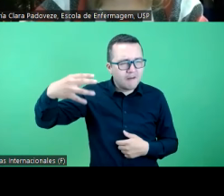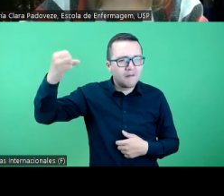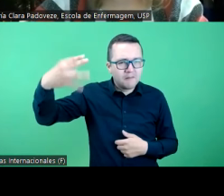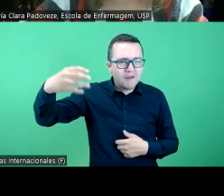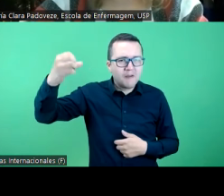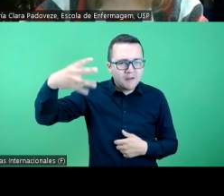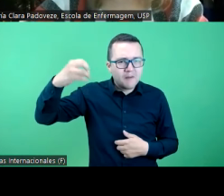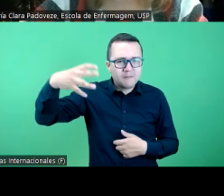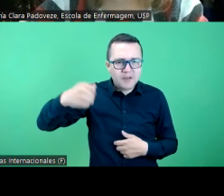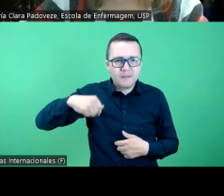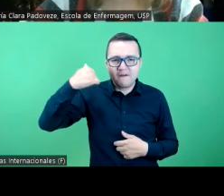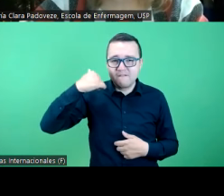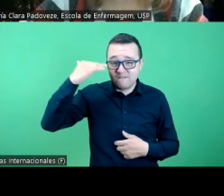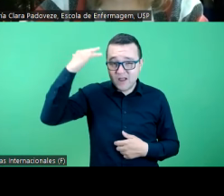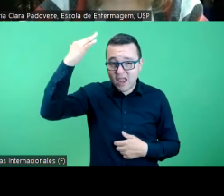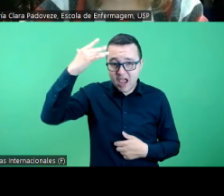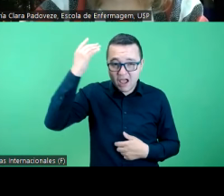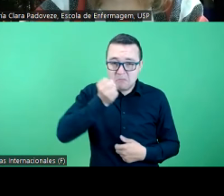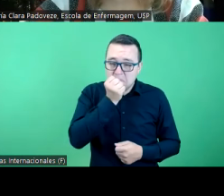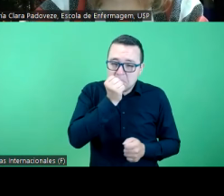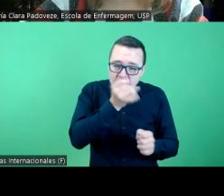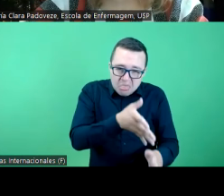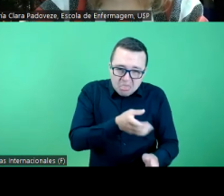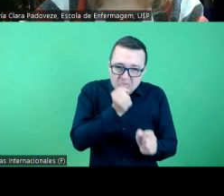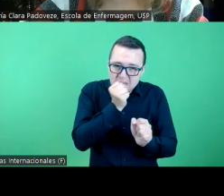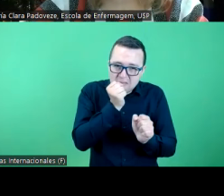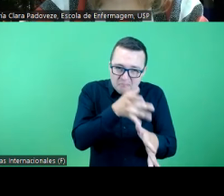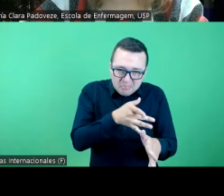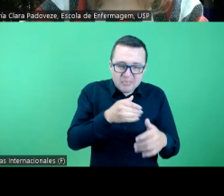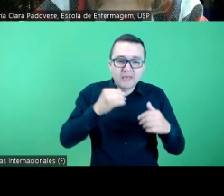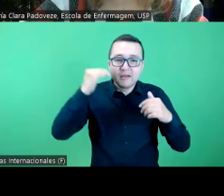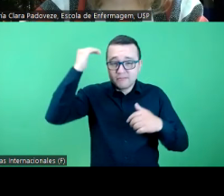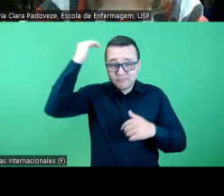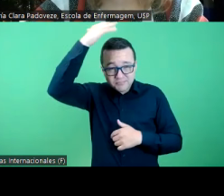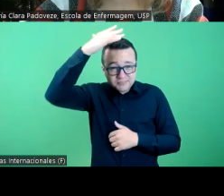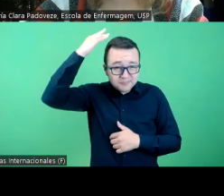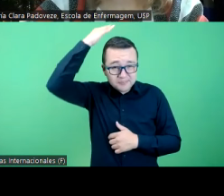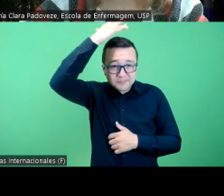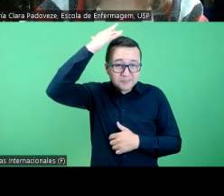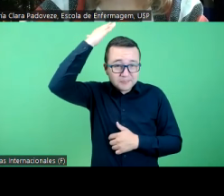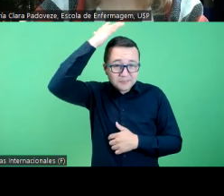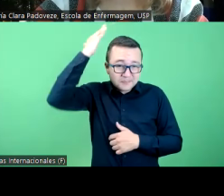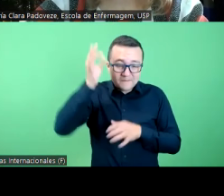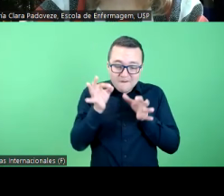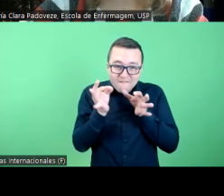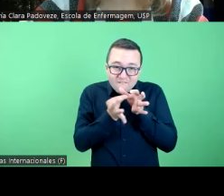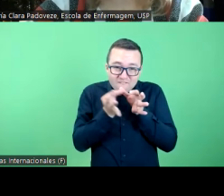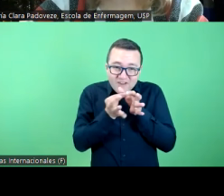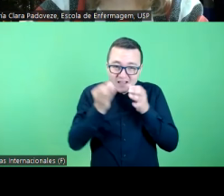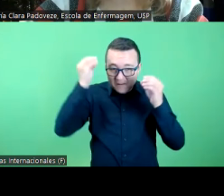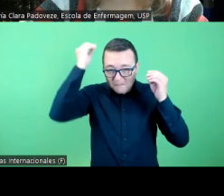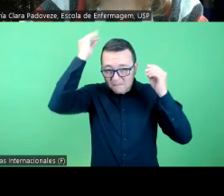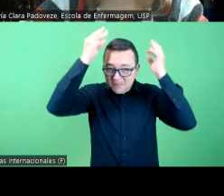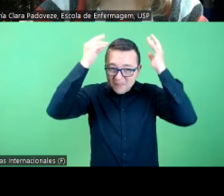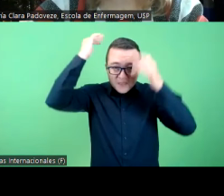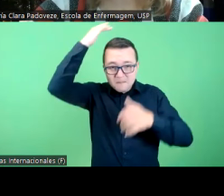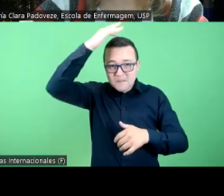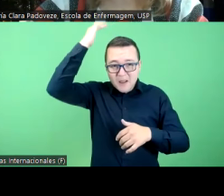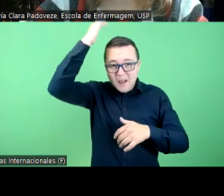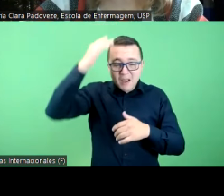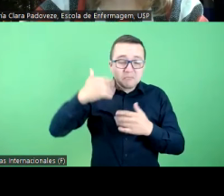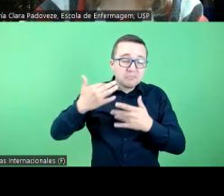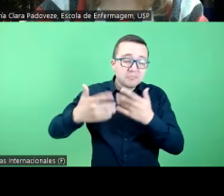un vómito a chorro. Nicolás tenía meningitis bacteriana y él selló así la suerte de mi hijo y la muerte